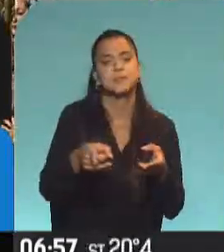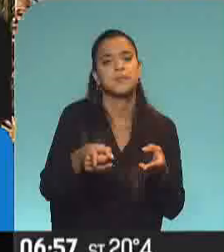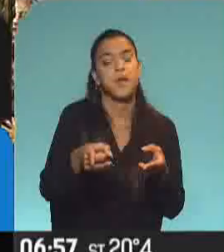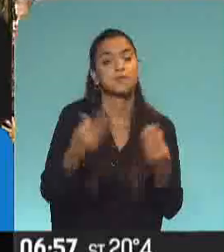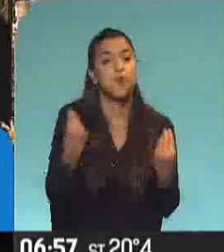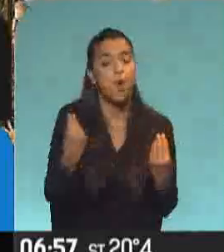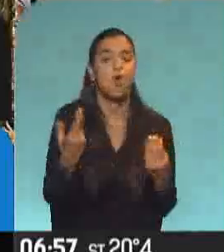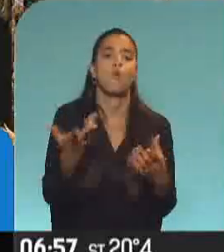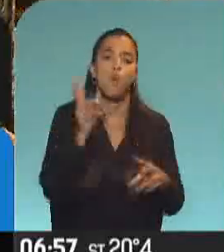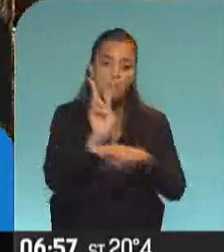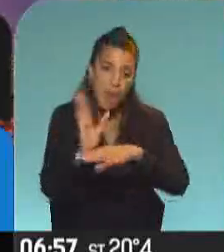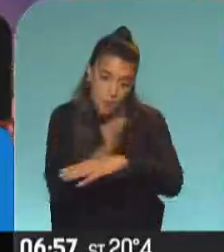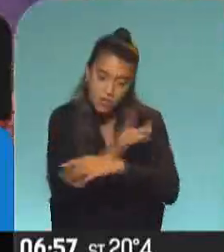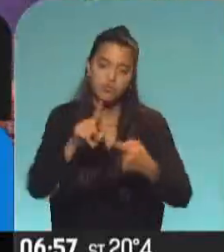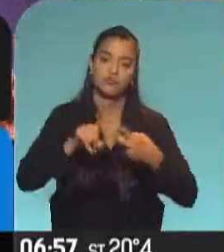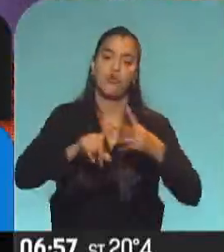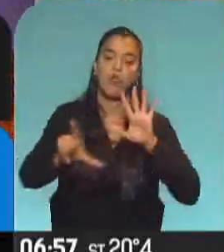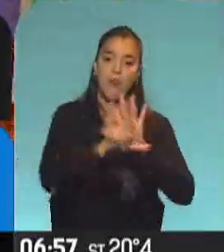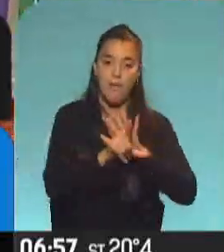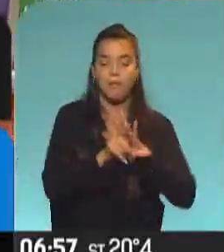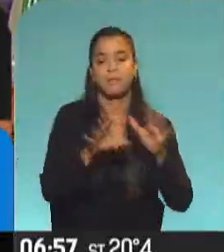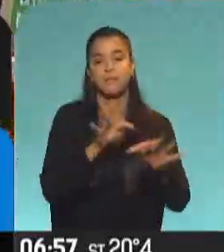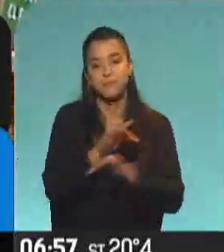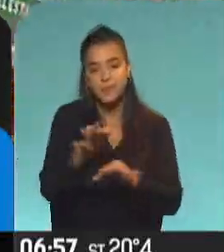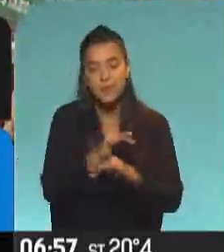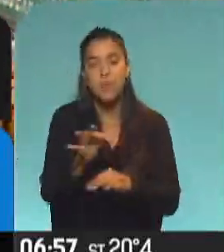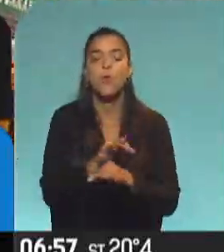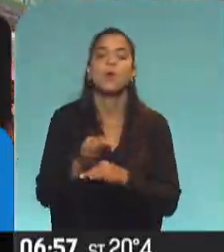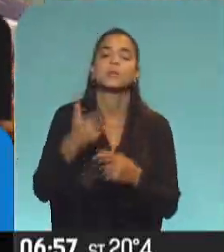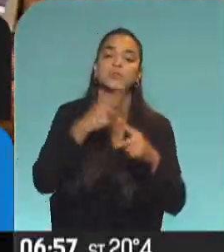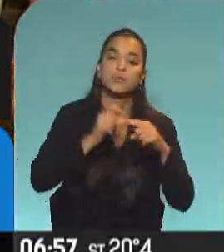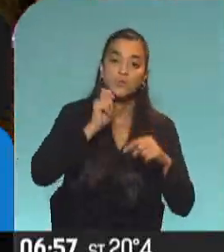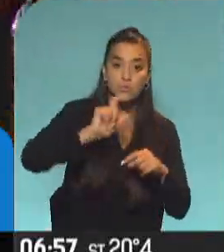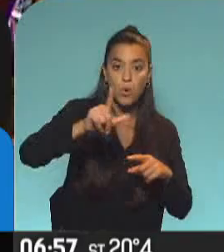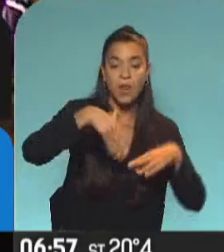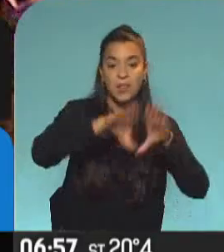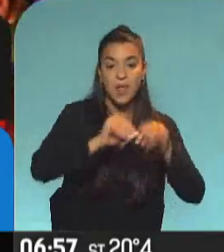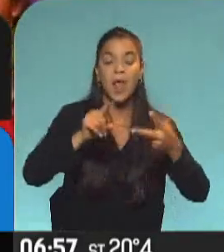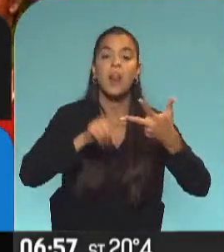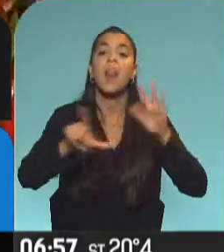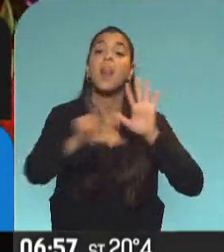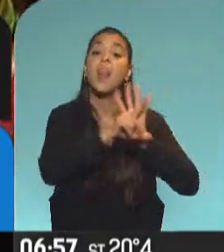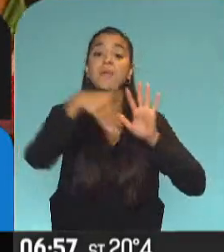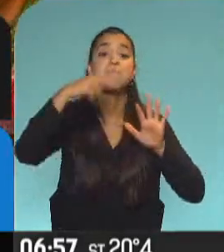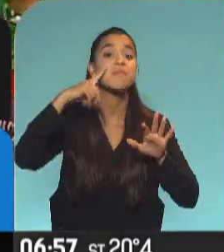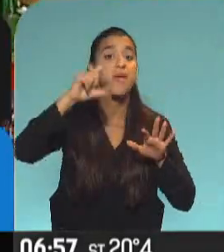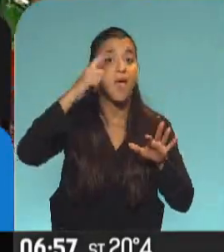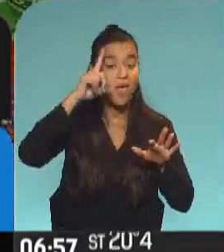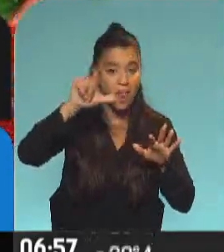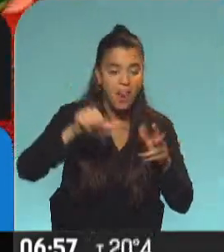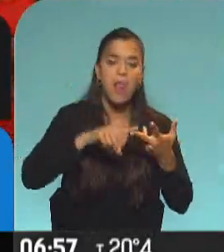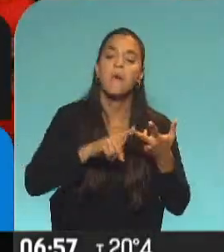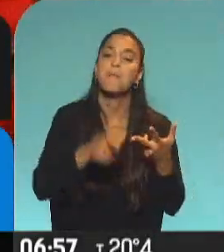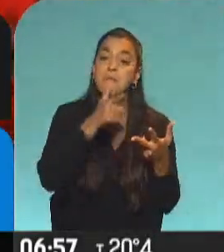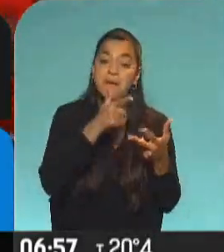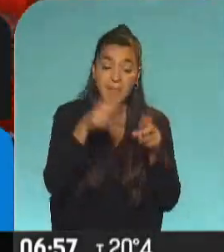la tarea de prevención, con la Ley de Educación Sexual Integral, con la Ley Micaela, en los organismos del Estado. Nos parece que son